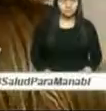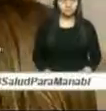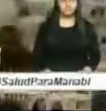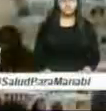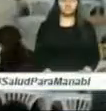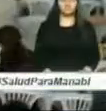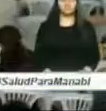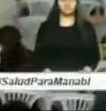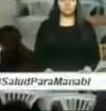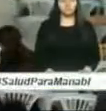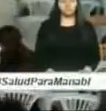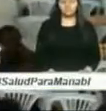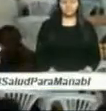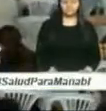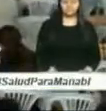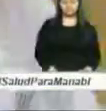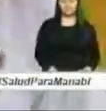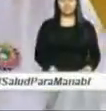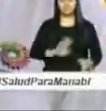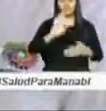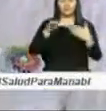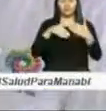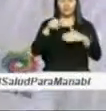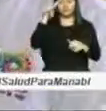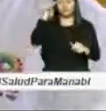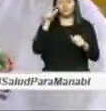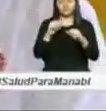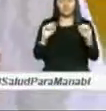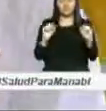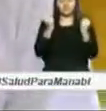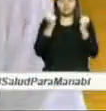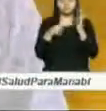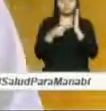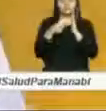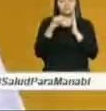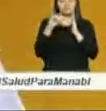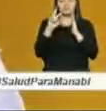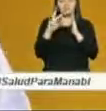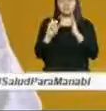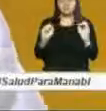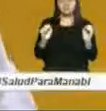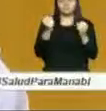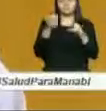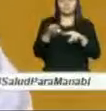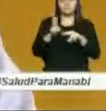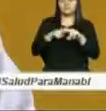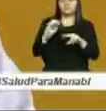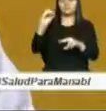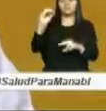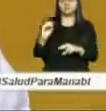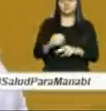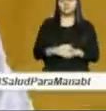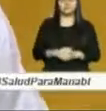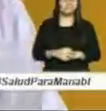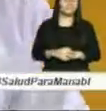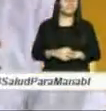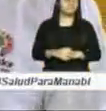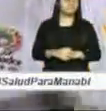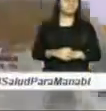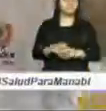Y se acuerdan con todo lo que nos asustaron, que con el incremento del IVA se iba a desatar la inflación. No entienden nada de economía. Para que